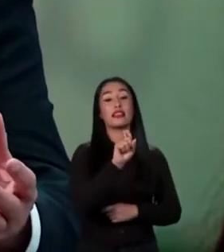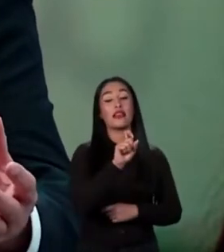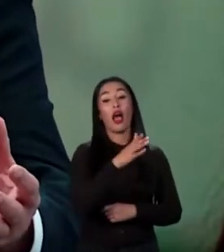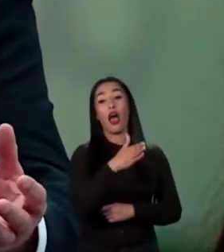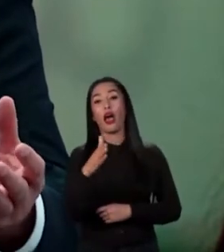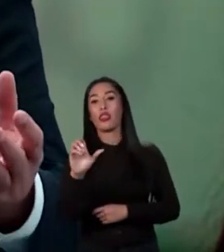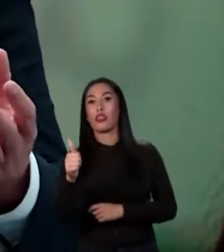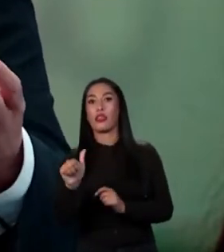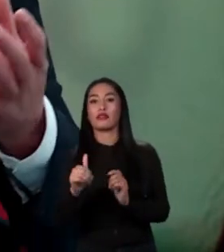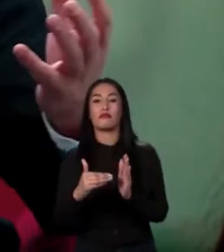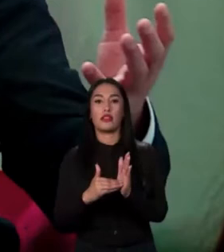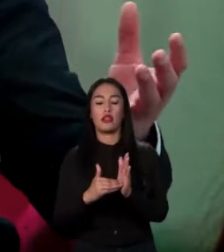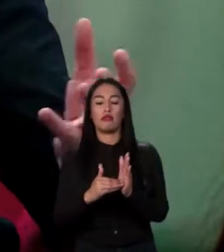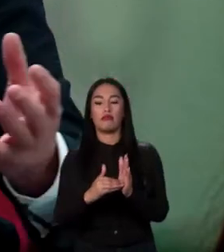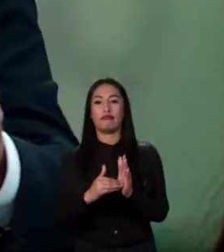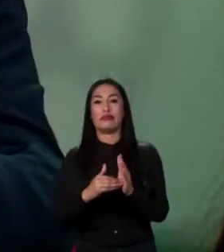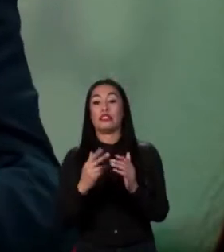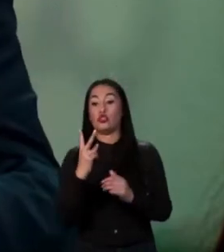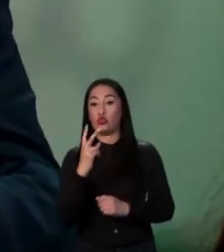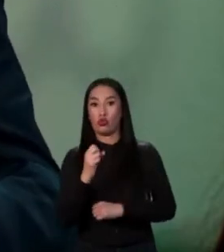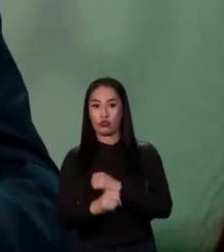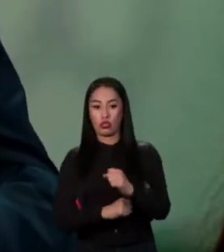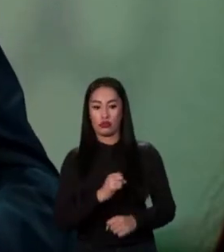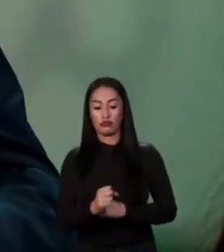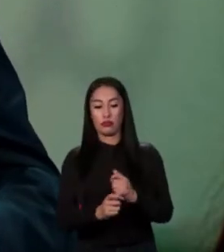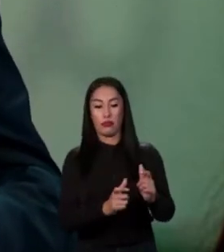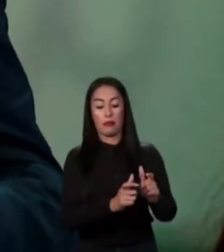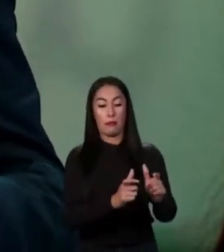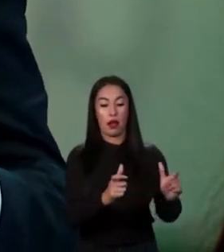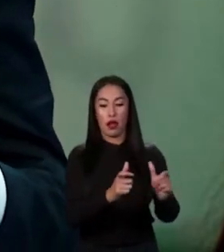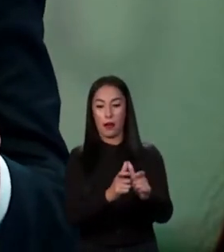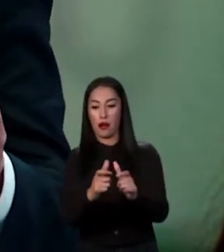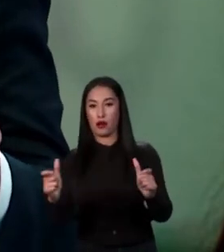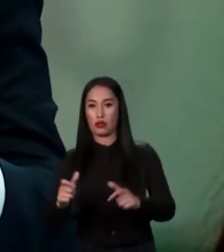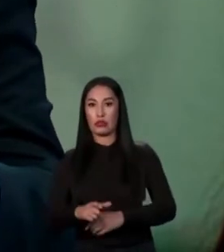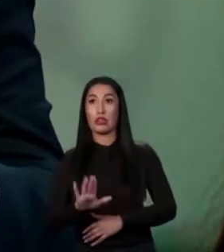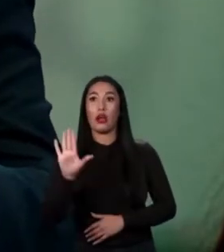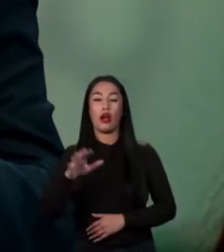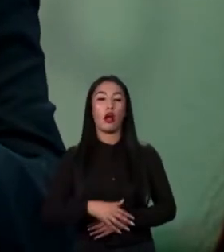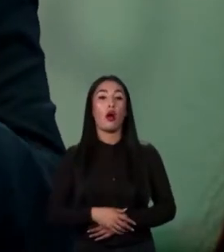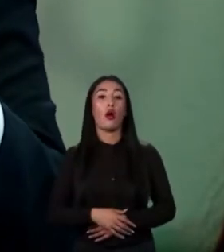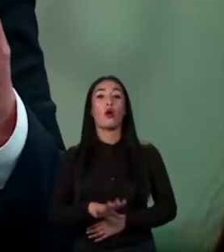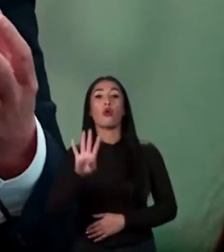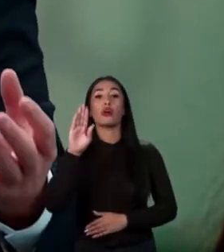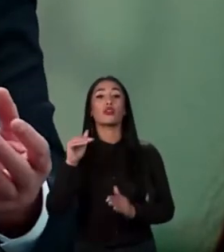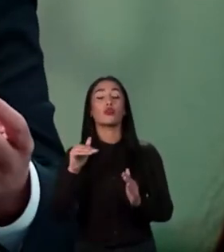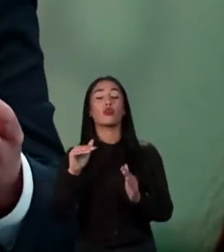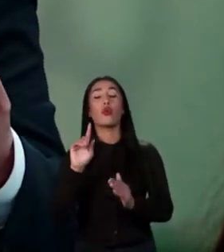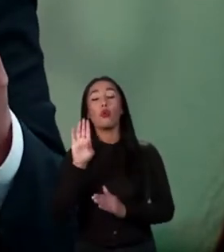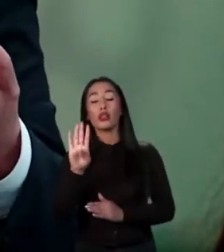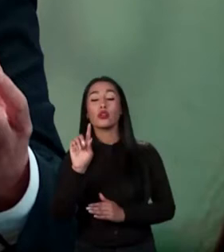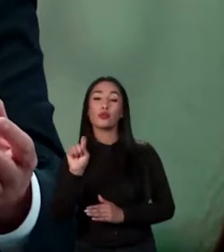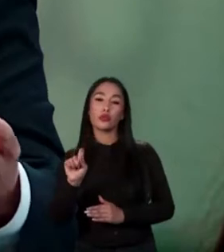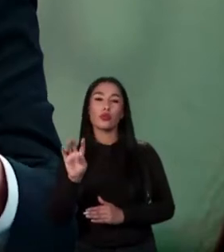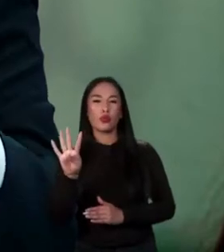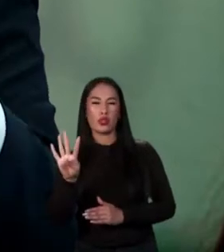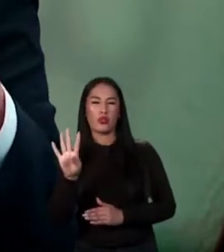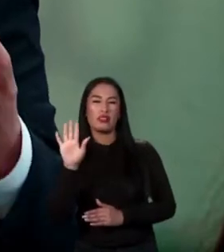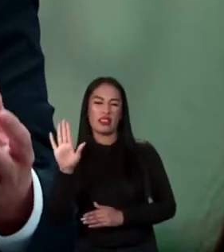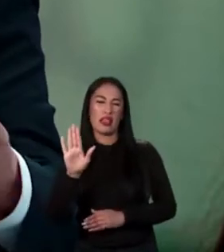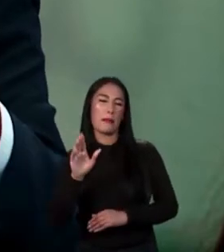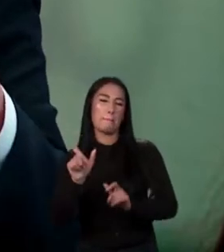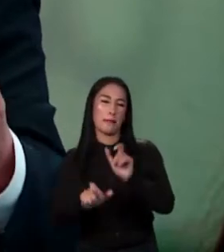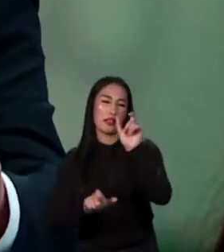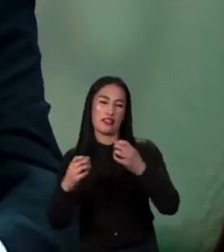y hoy en un país pequeño porque estamos hablando de panamá y 4.5 millones de personas hemos podido lograr un impacto muy importante hoy